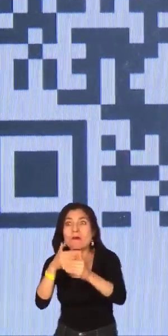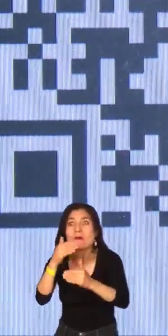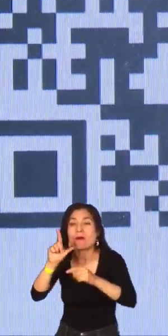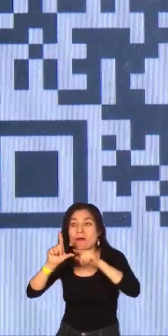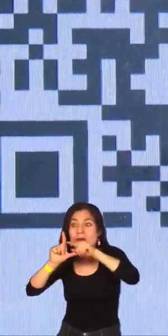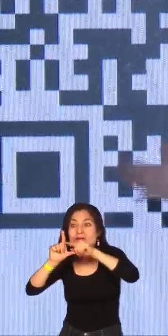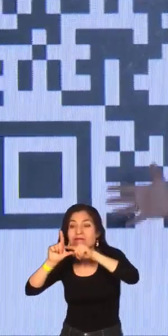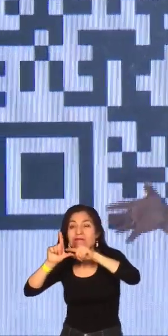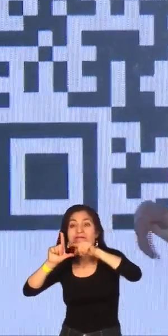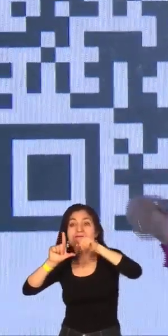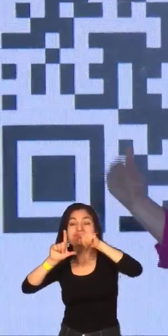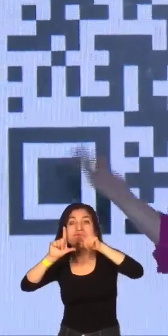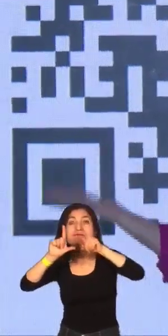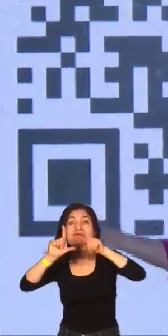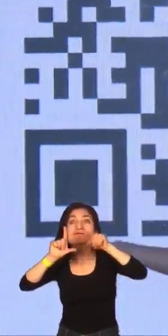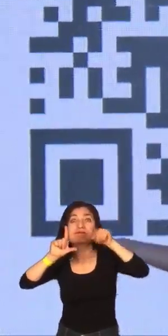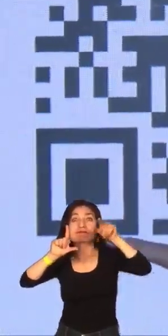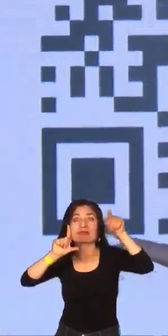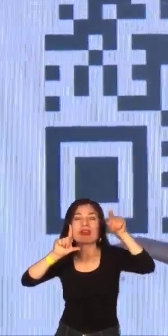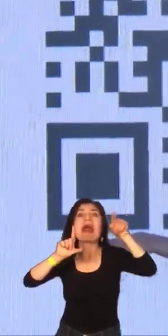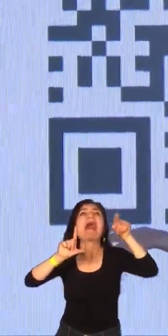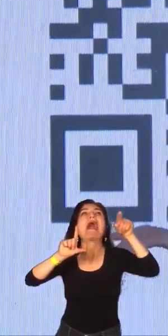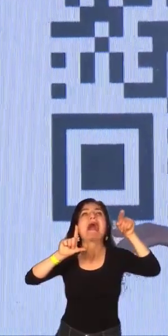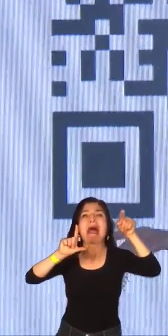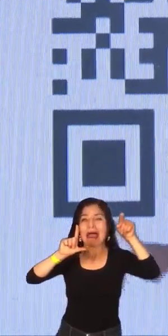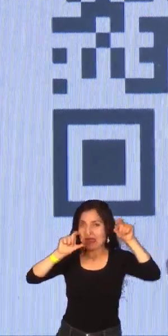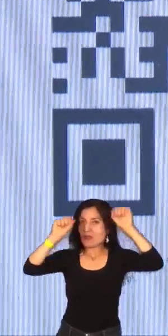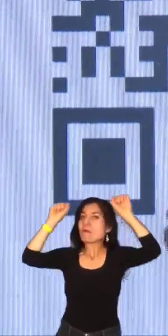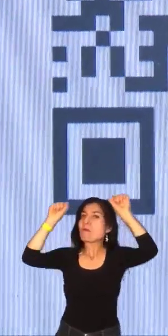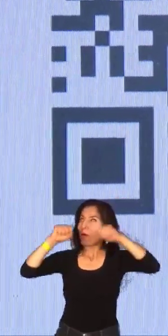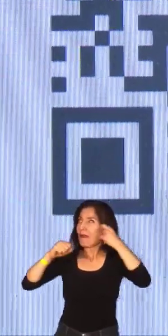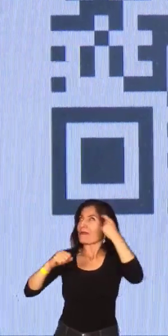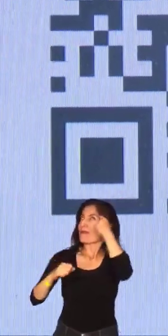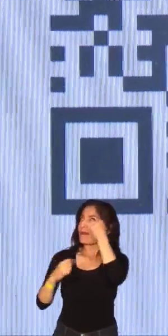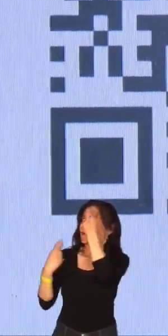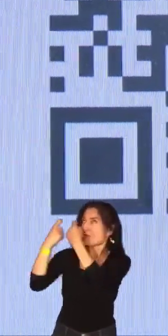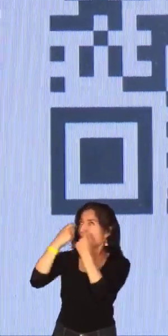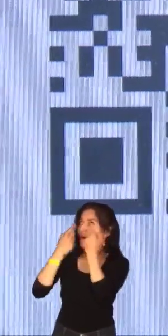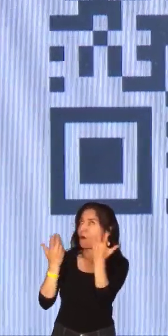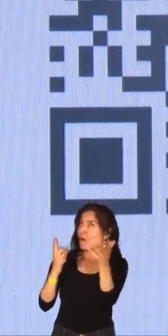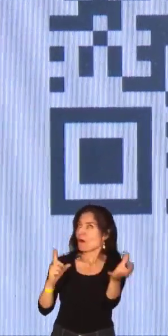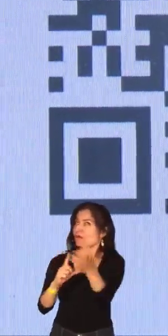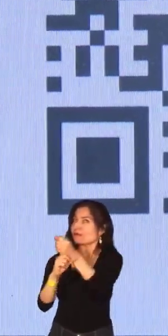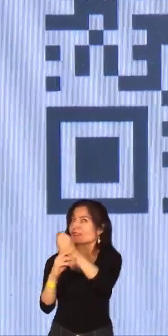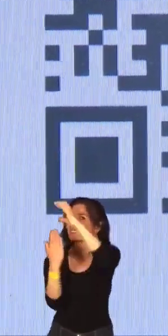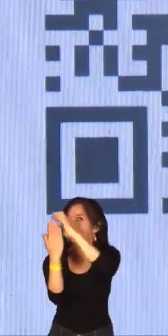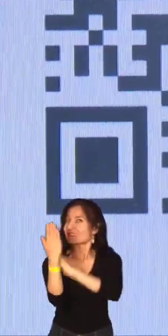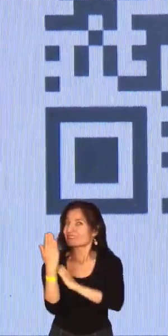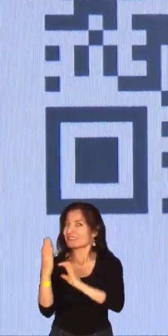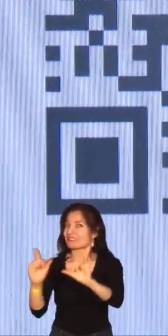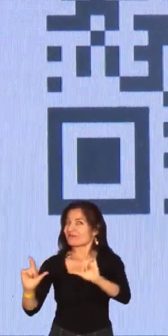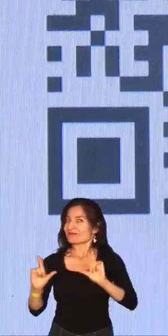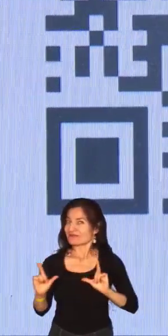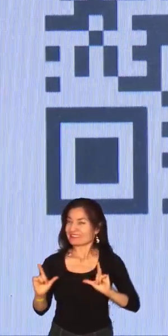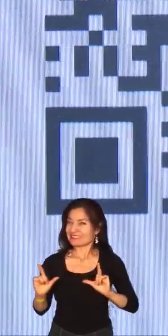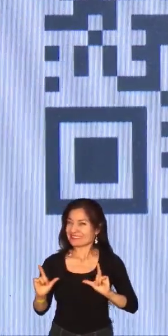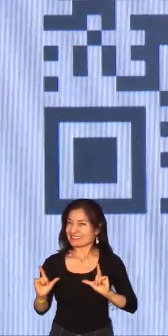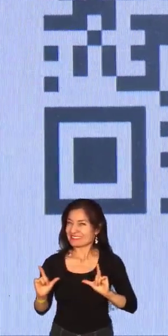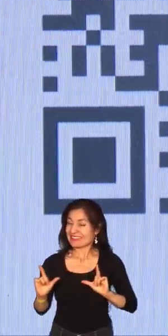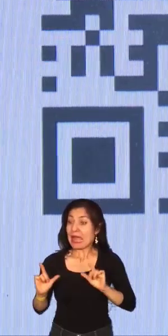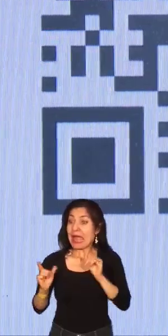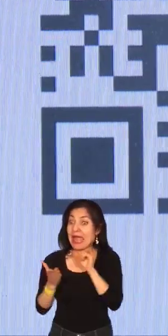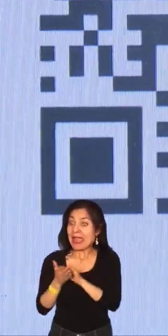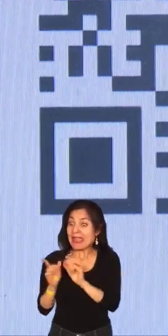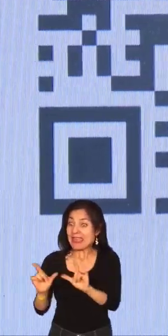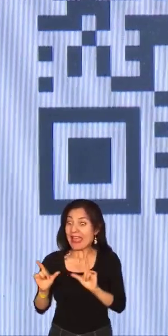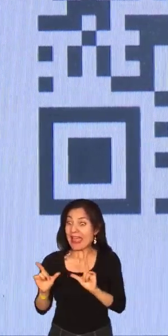sí empecemos a pensar en un diagnóstico para tener la certificación, ¿verdad? Y básicamente para poder decir, esto